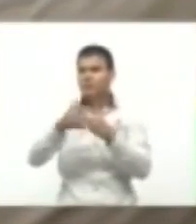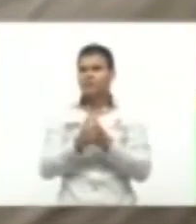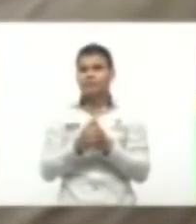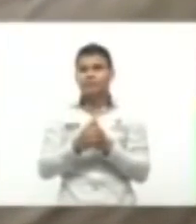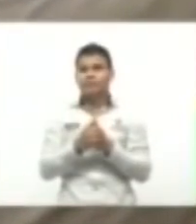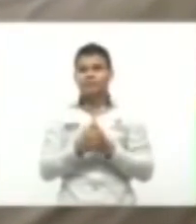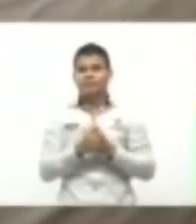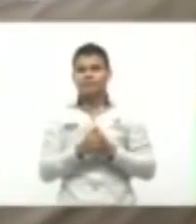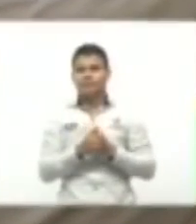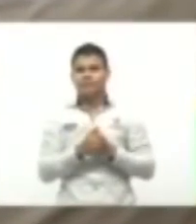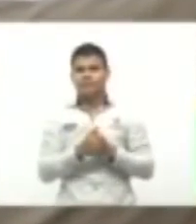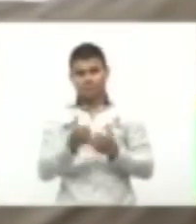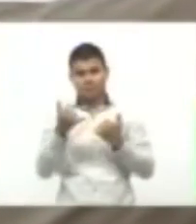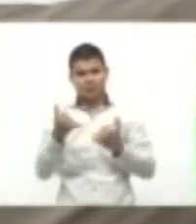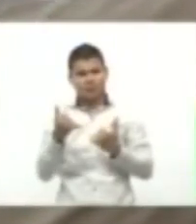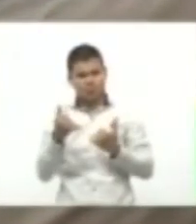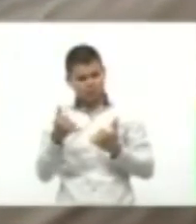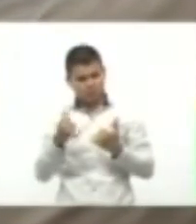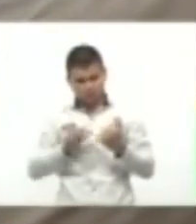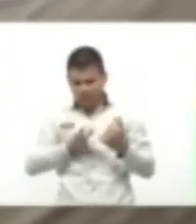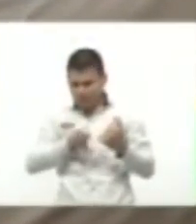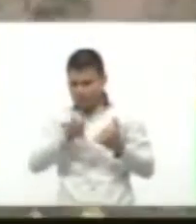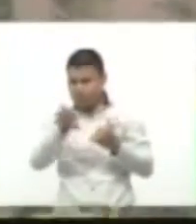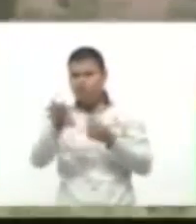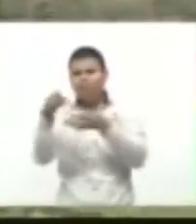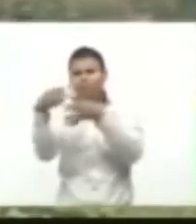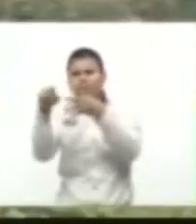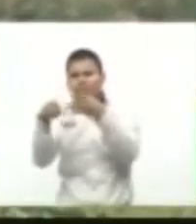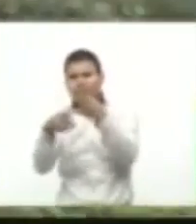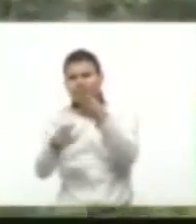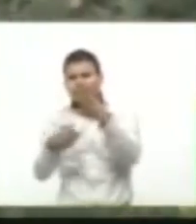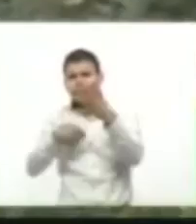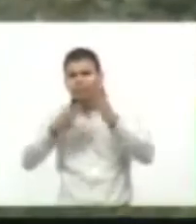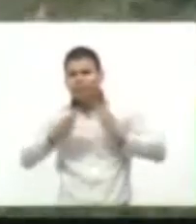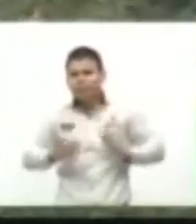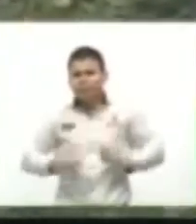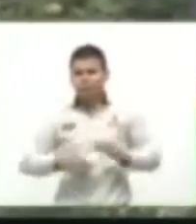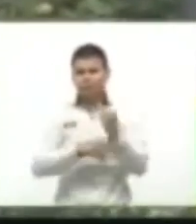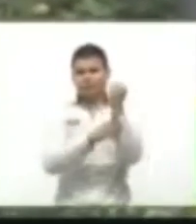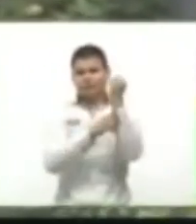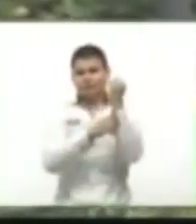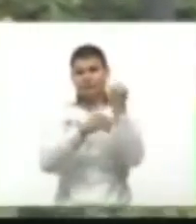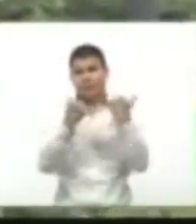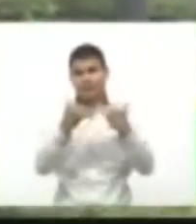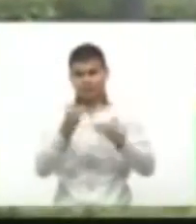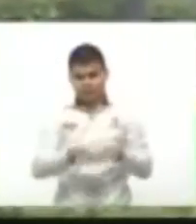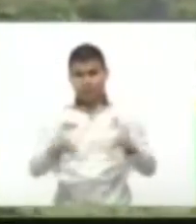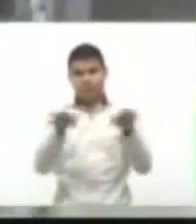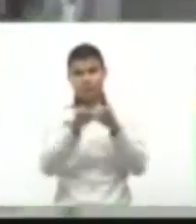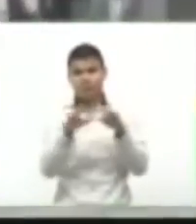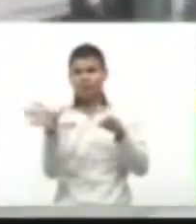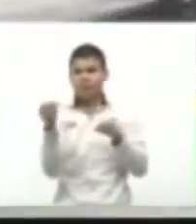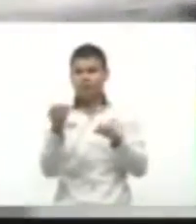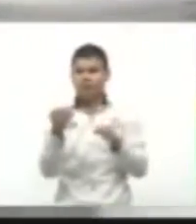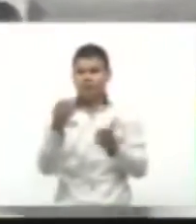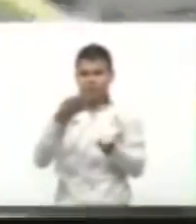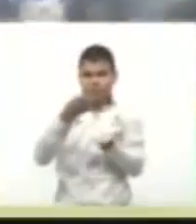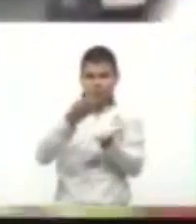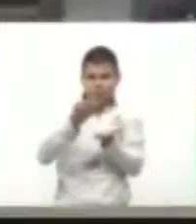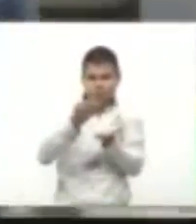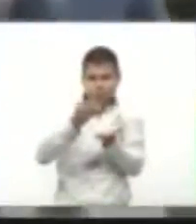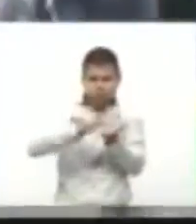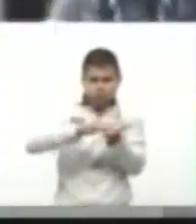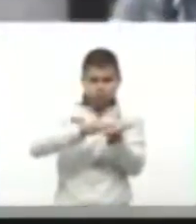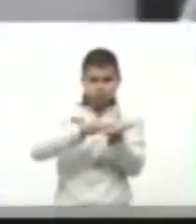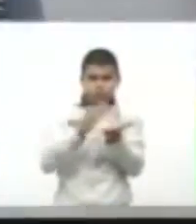están produciendo muchos tipos de cáncer de piel. Es importante que las personas usen diariamente protectores solares con